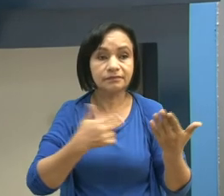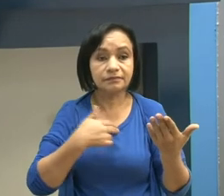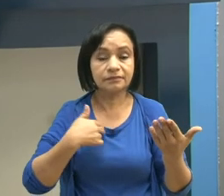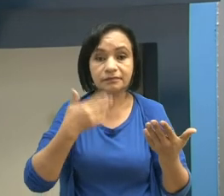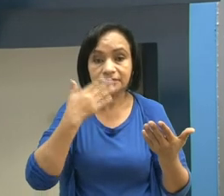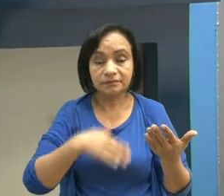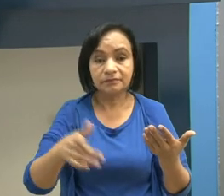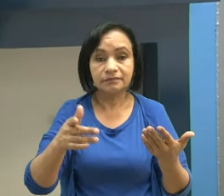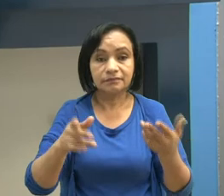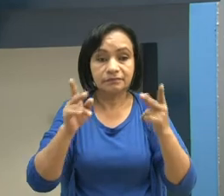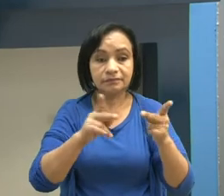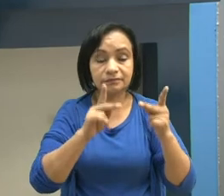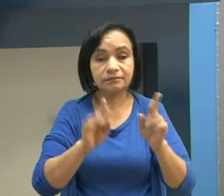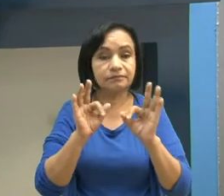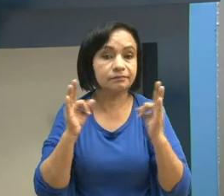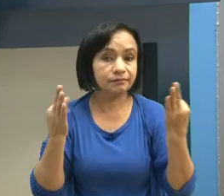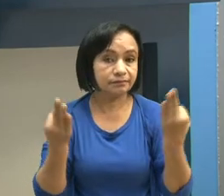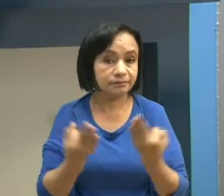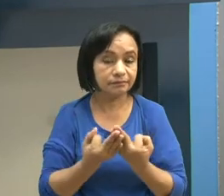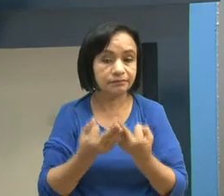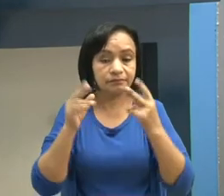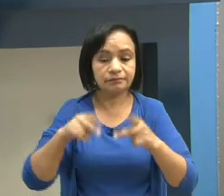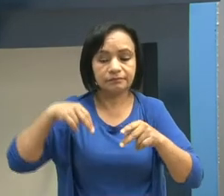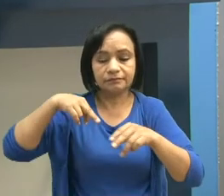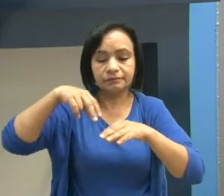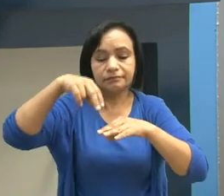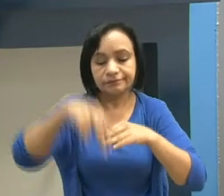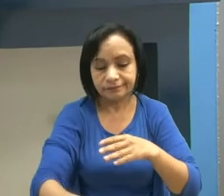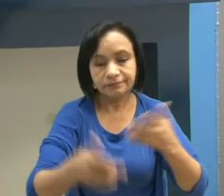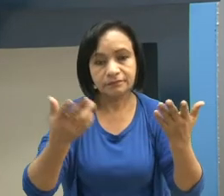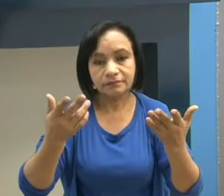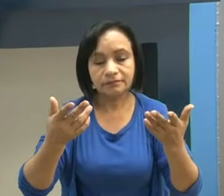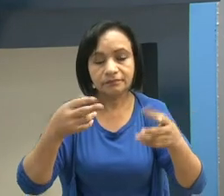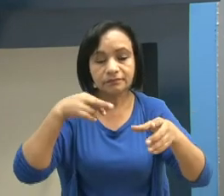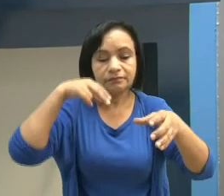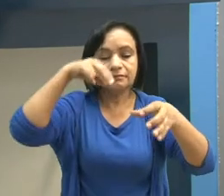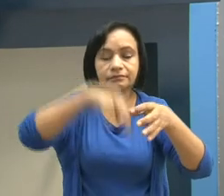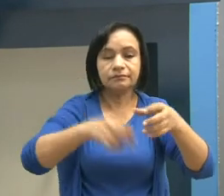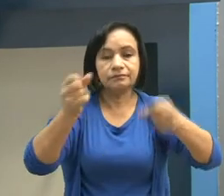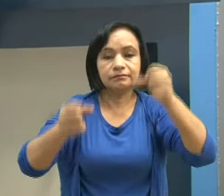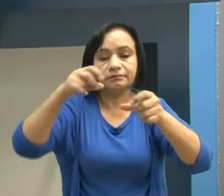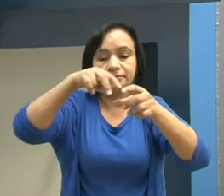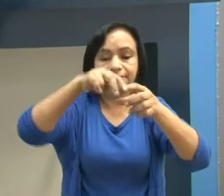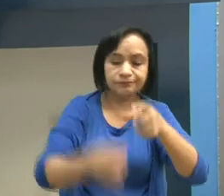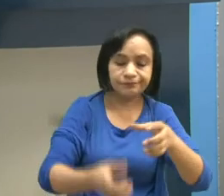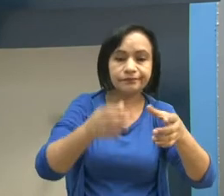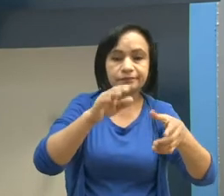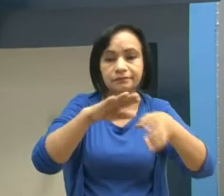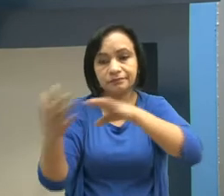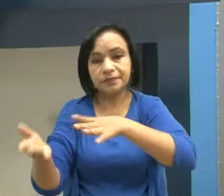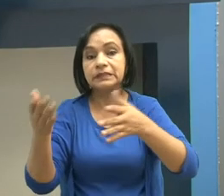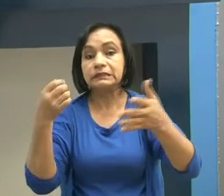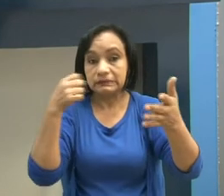causan un daño a una familia, a un peatón, a un transeúnte que pase por ahí, o un vehículo que puede sufrir un accidente, ¿no? Pero